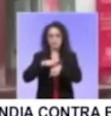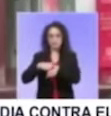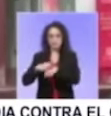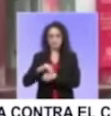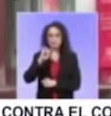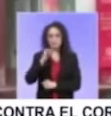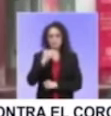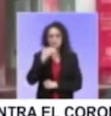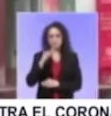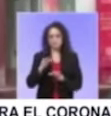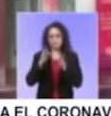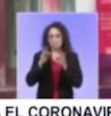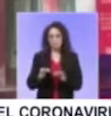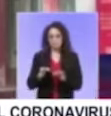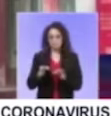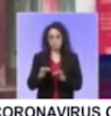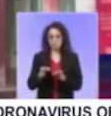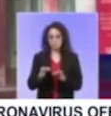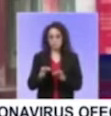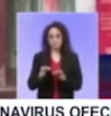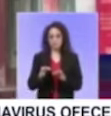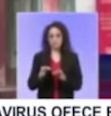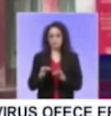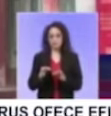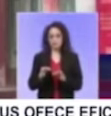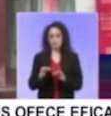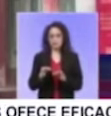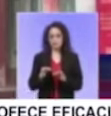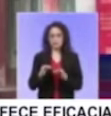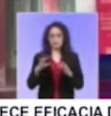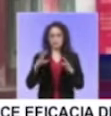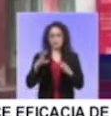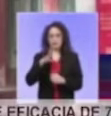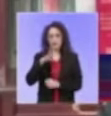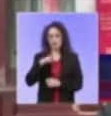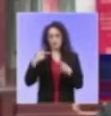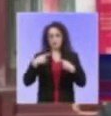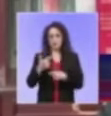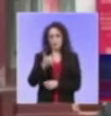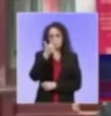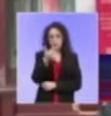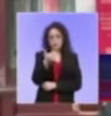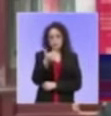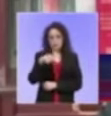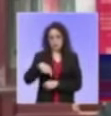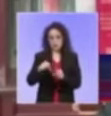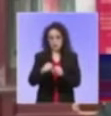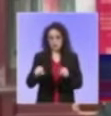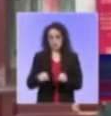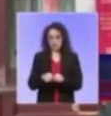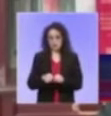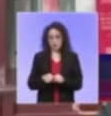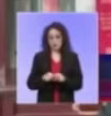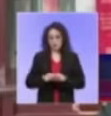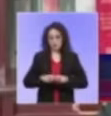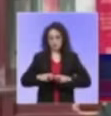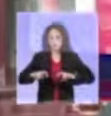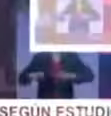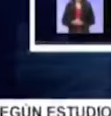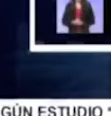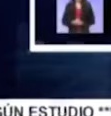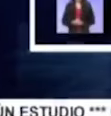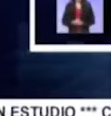te retomamos. Perdón, Pepe, decía que desde hace 3-4 semanas yo sostengo, y lo he platicado aquí contigo, que Salgado Macedonio no